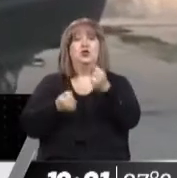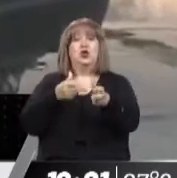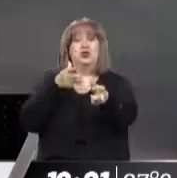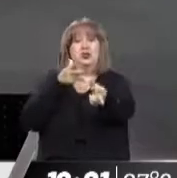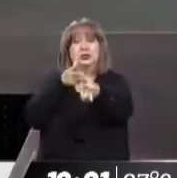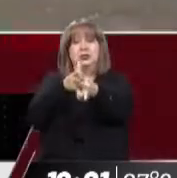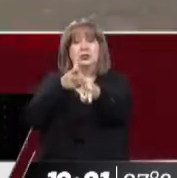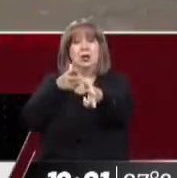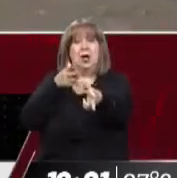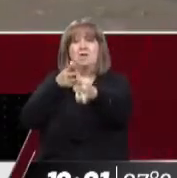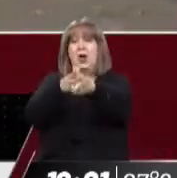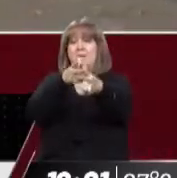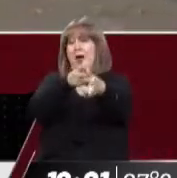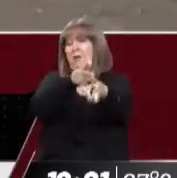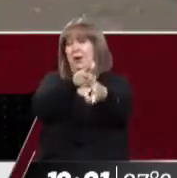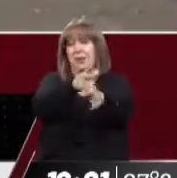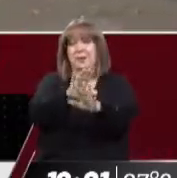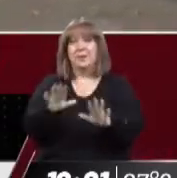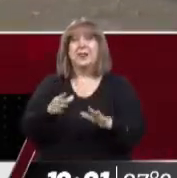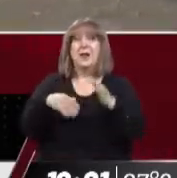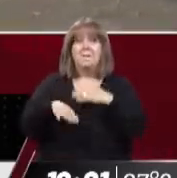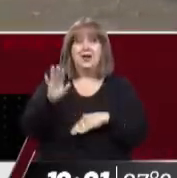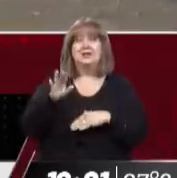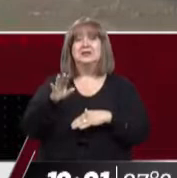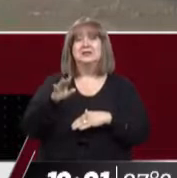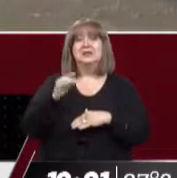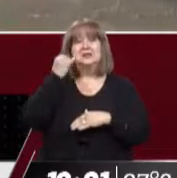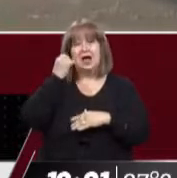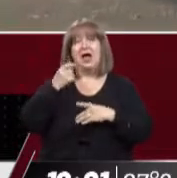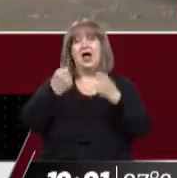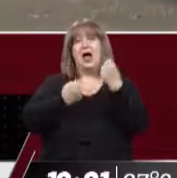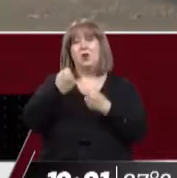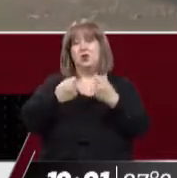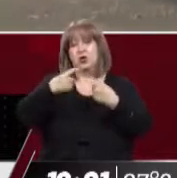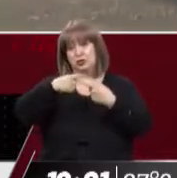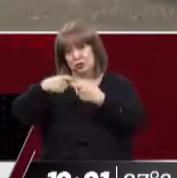frenos. Mirá cómo se ve toda la calle. Van a ver, más allá de que han sacado los autos,